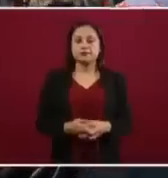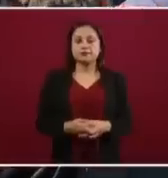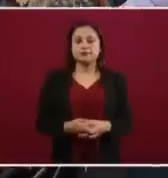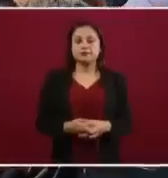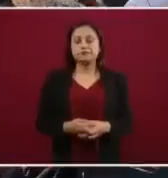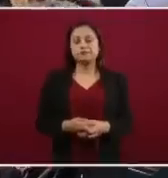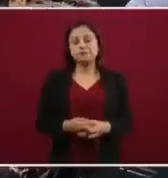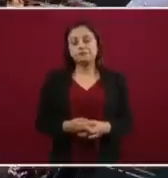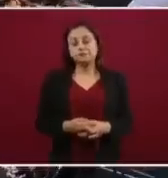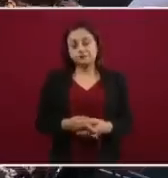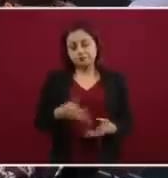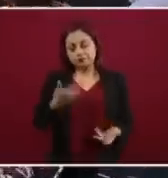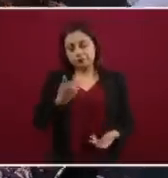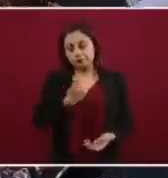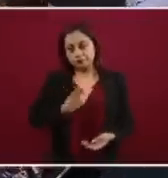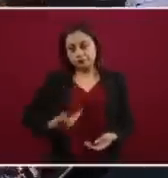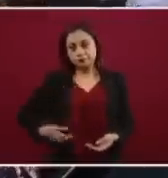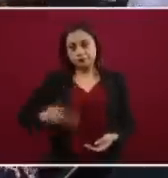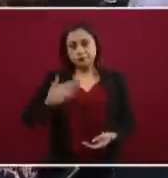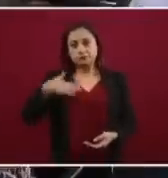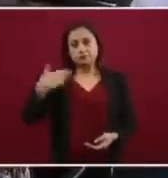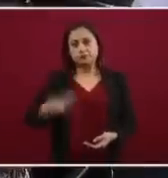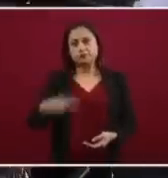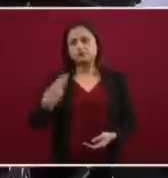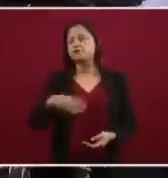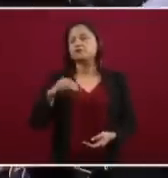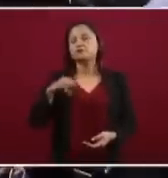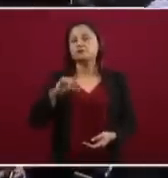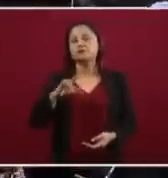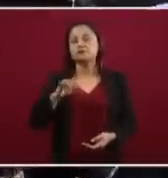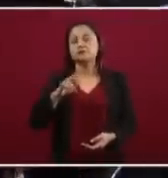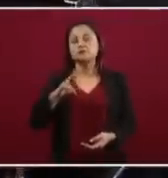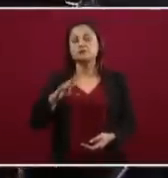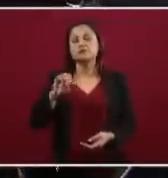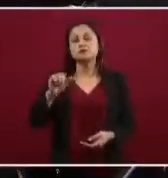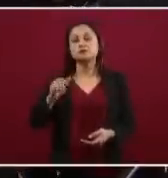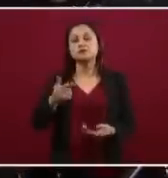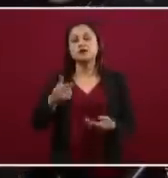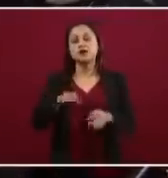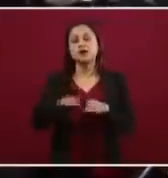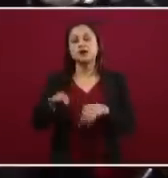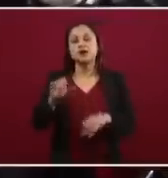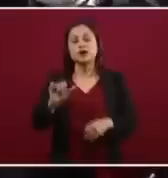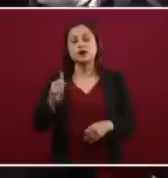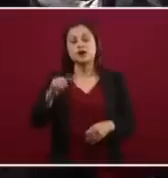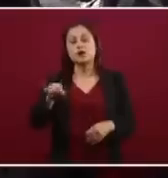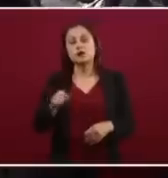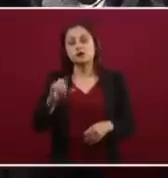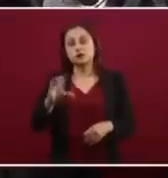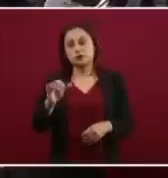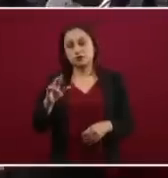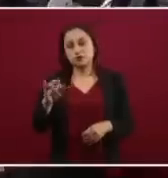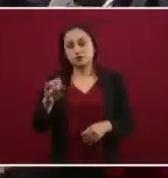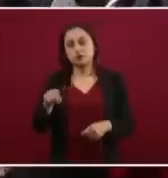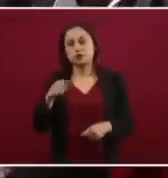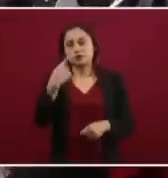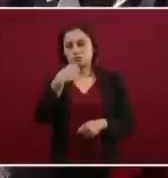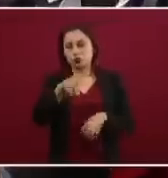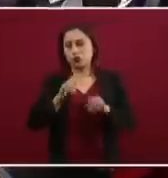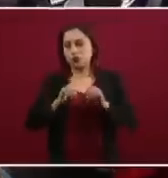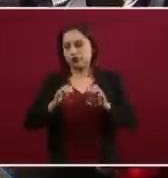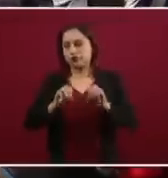Señor presidente, buenos días. Soy Mónica Cruz de AJ Plus Español. Su oficina nos envió amablemente un